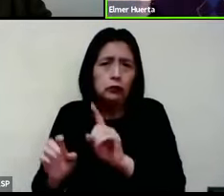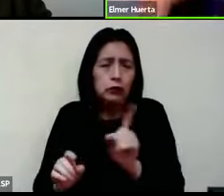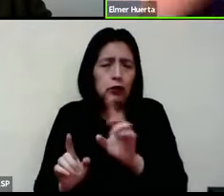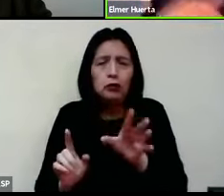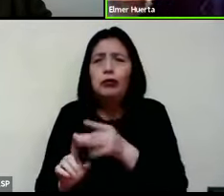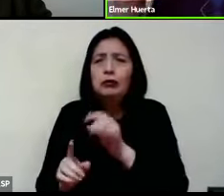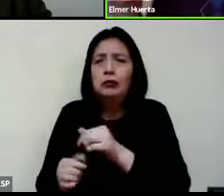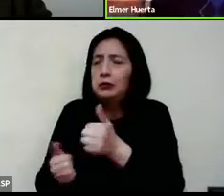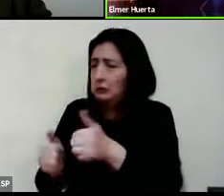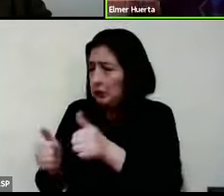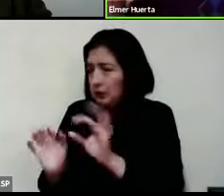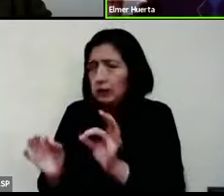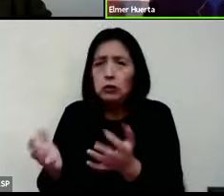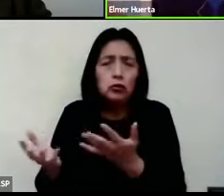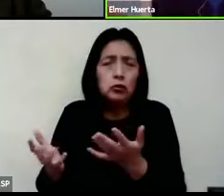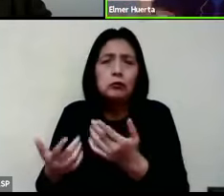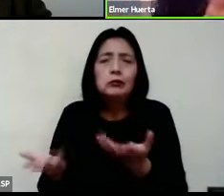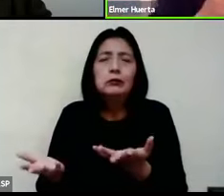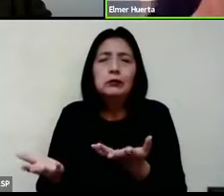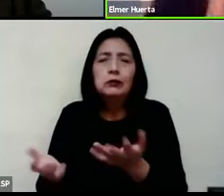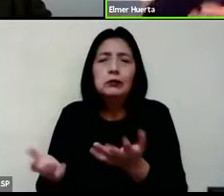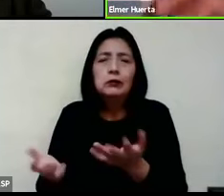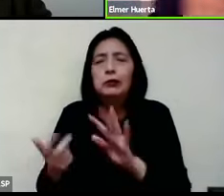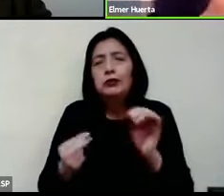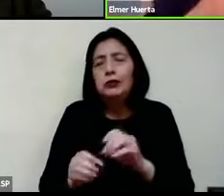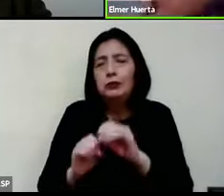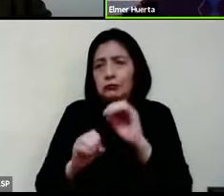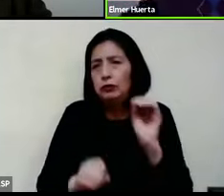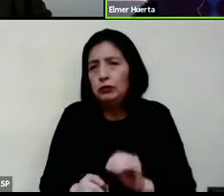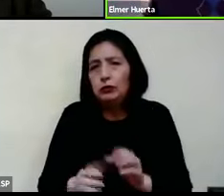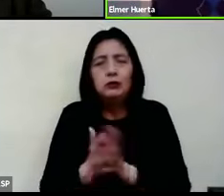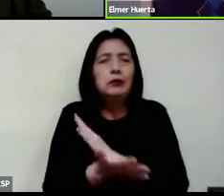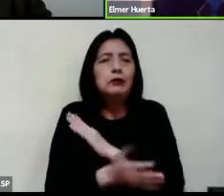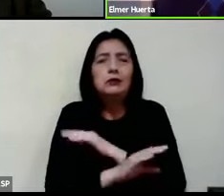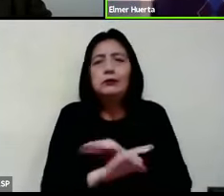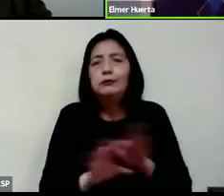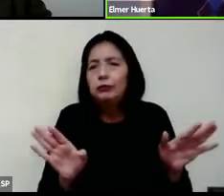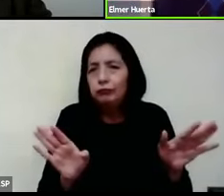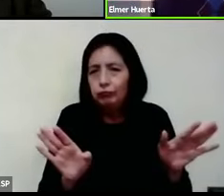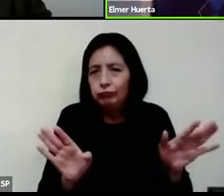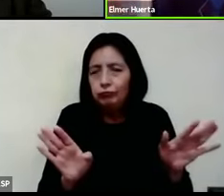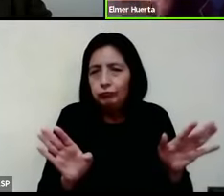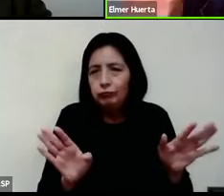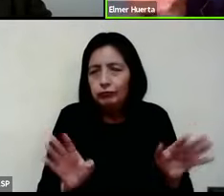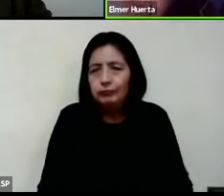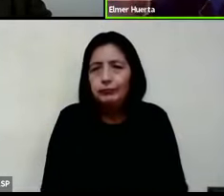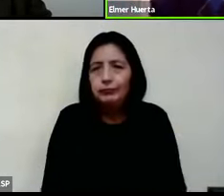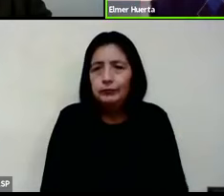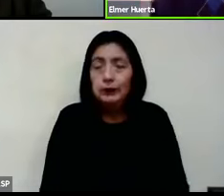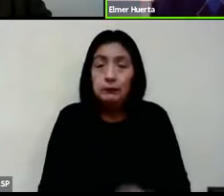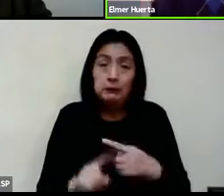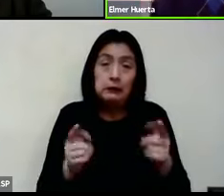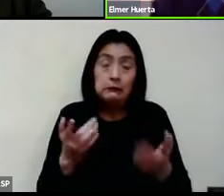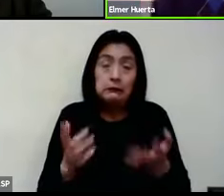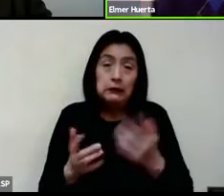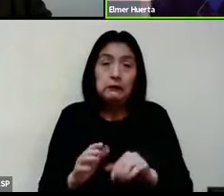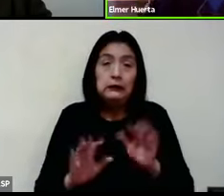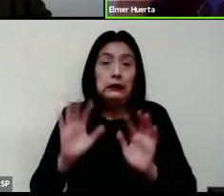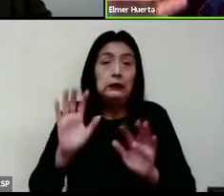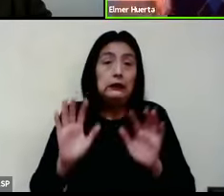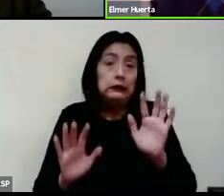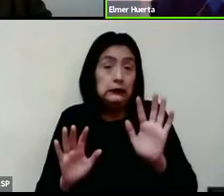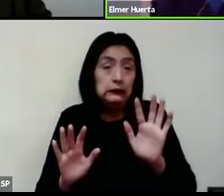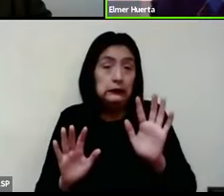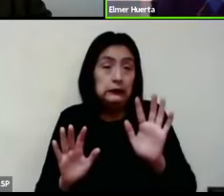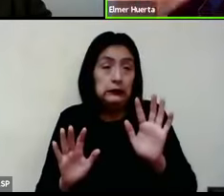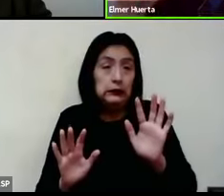Estoy bien, listo. ¿Dónde cayó? En el 80%. Se acabó. Pero de repente cae en el 15%.